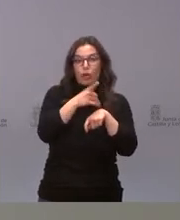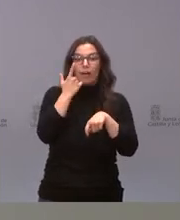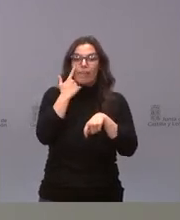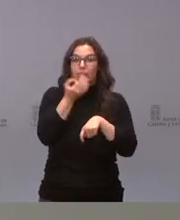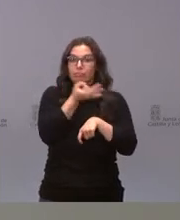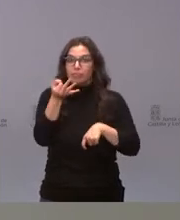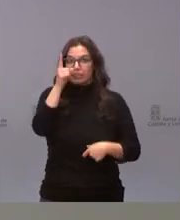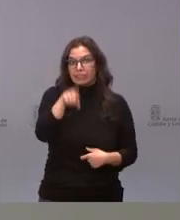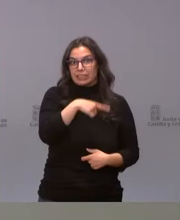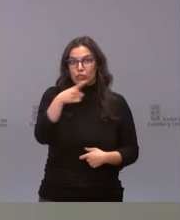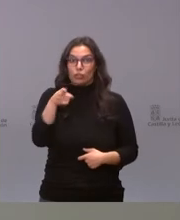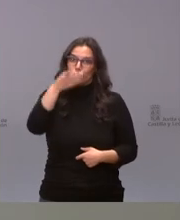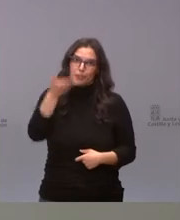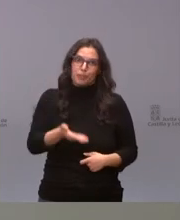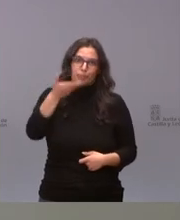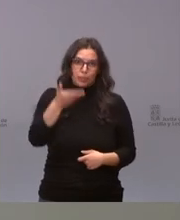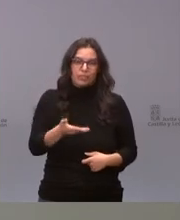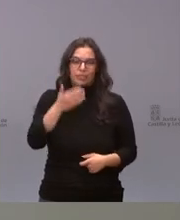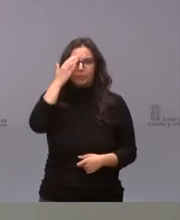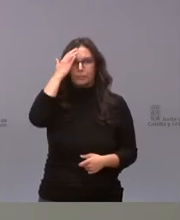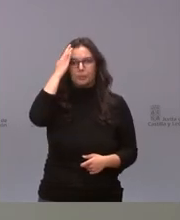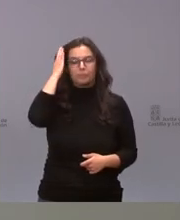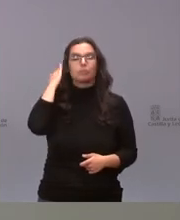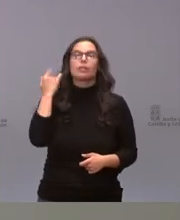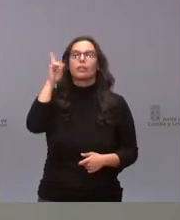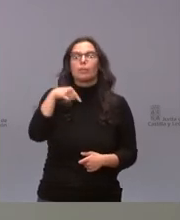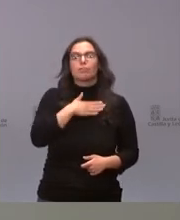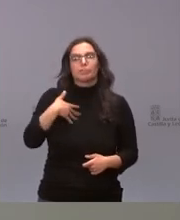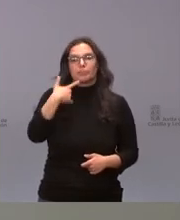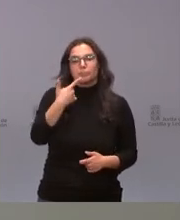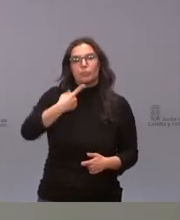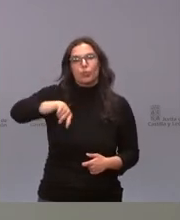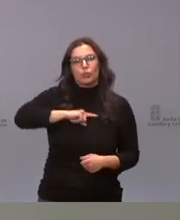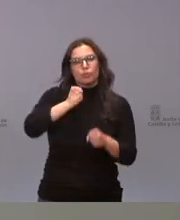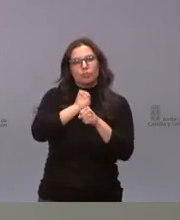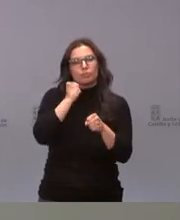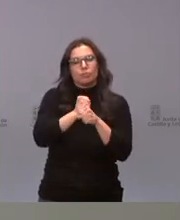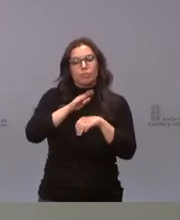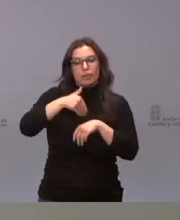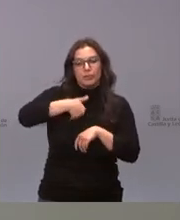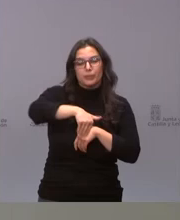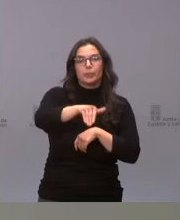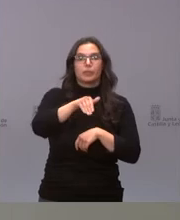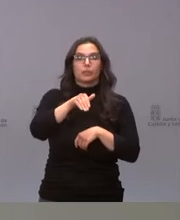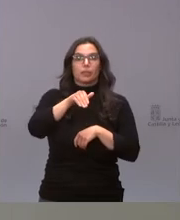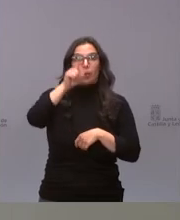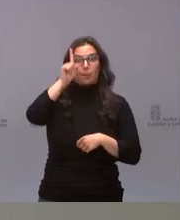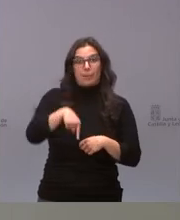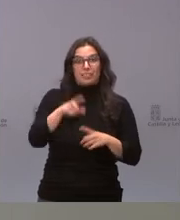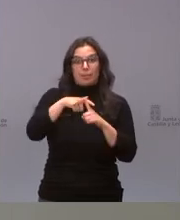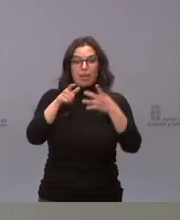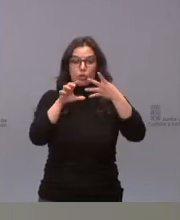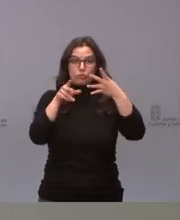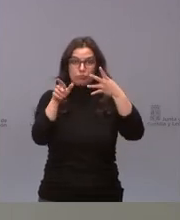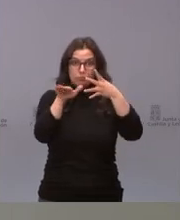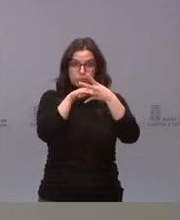es correcto, porque es clave que lo sea. También quiero señalar que estamos trabajando para que durante la segunda quincena de este mes